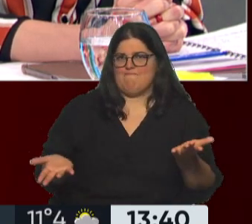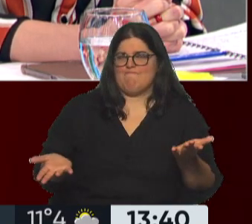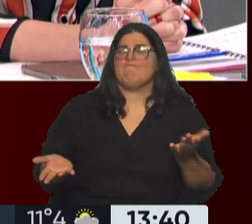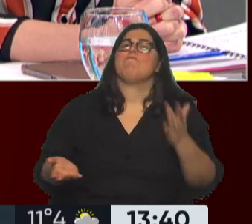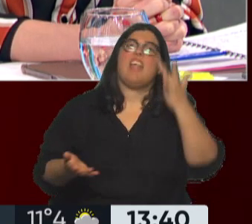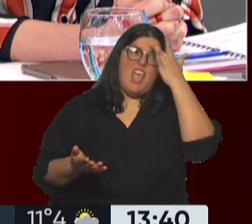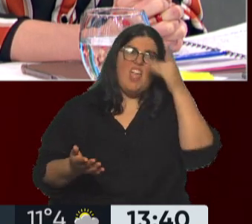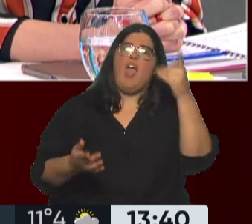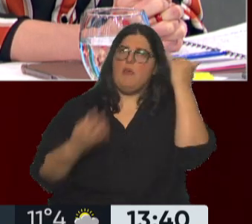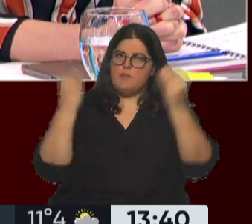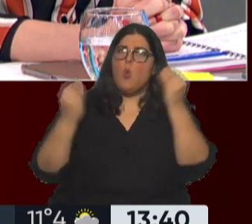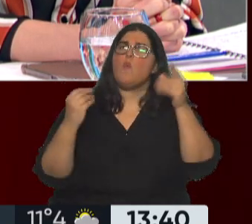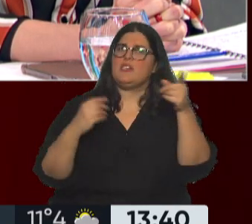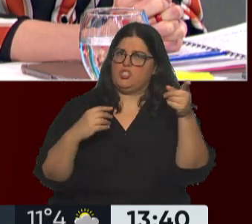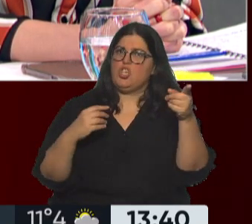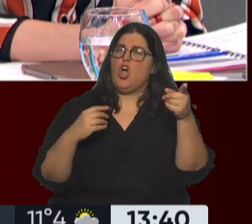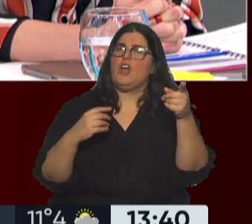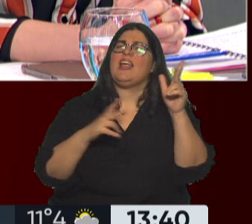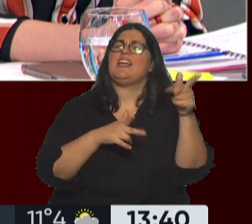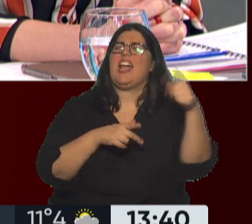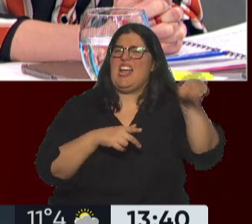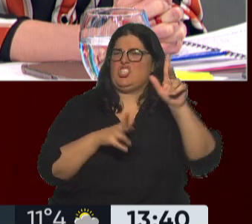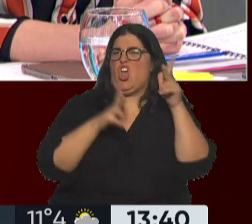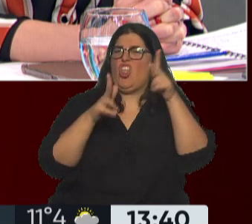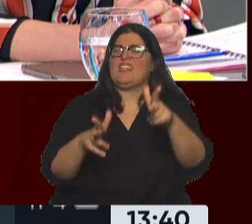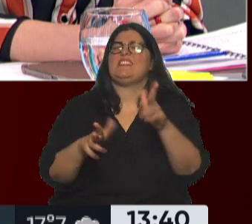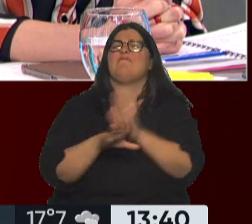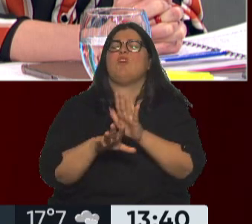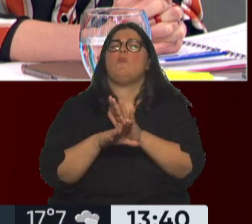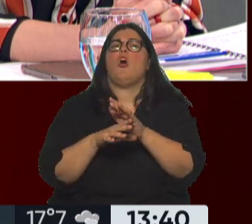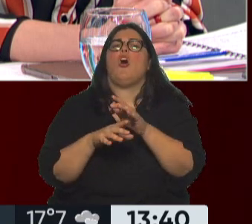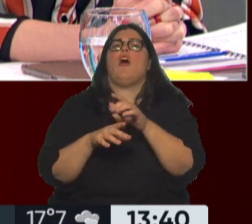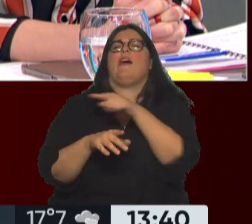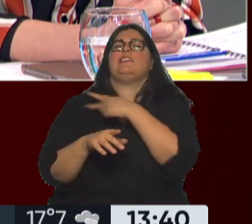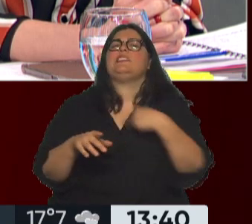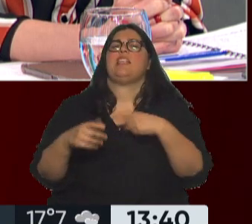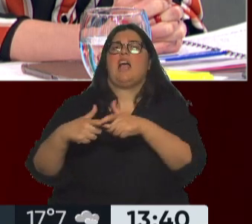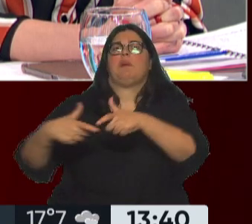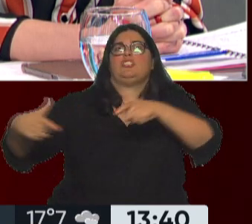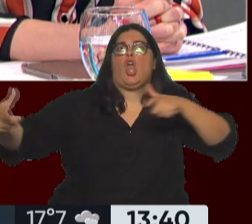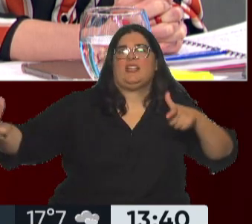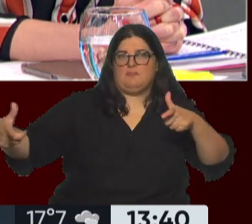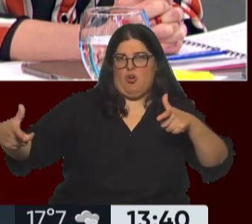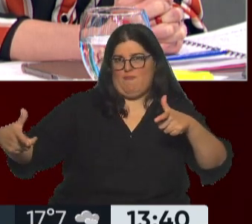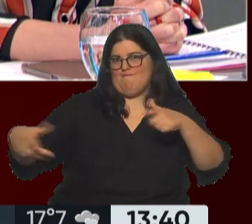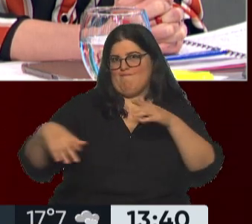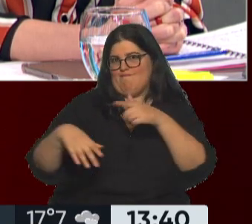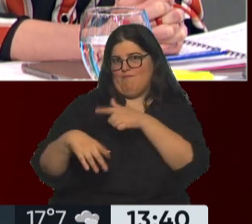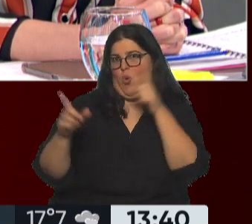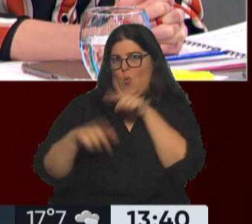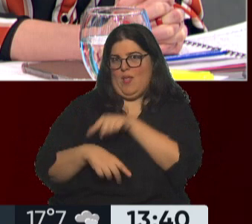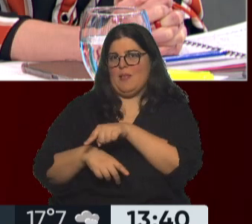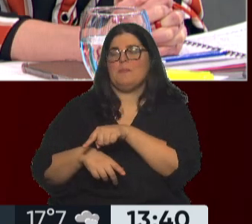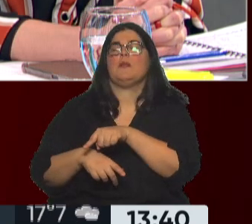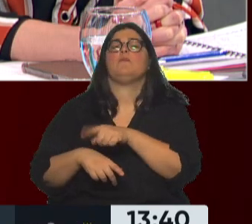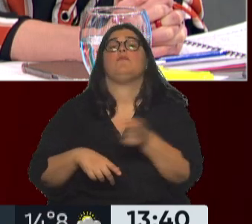esa preocupación que ellos definen lisa y llanamente como expansionismo chino, y al mismo tiempo, en el caso